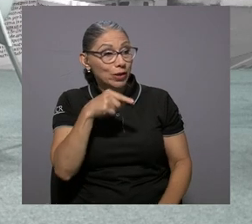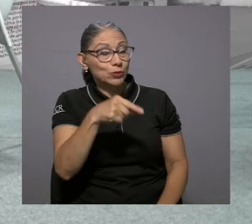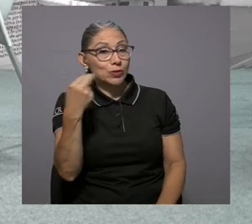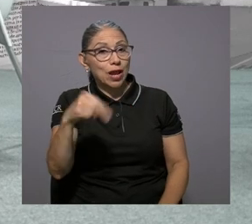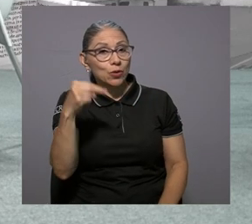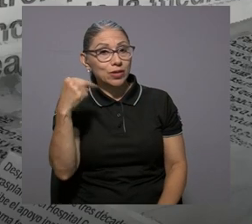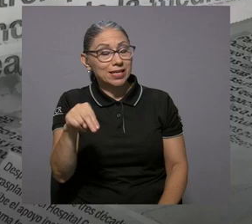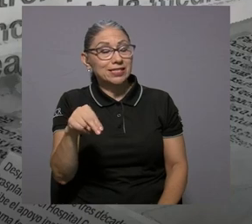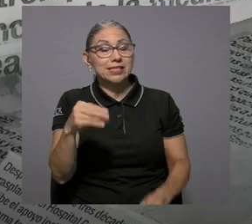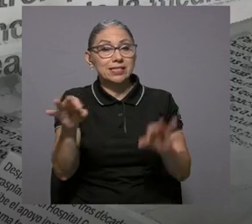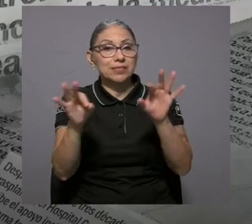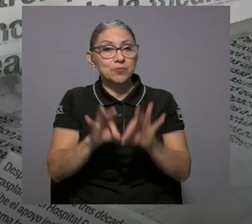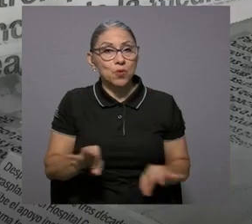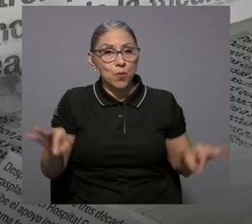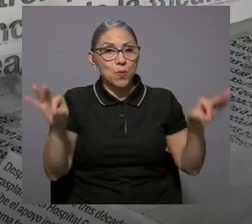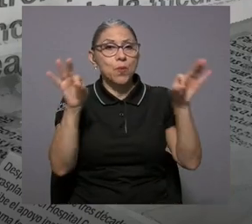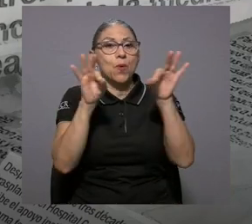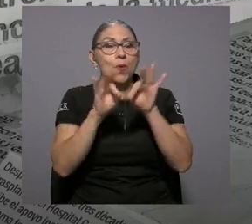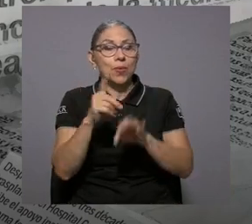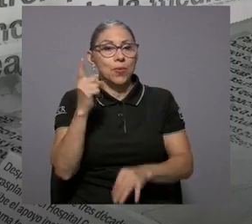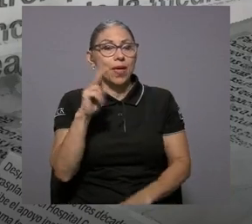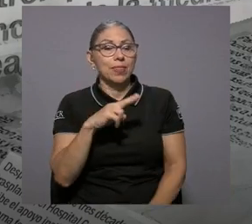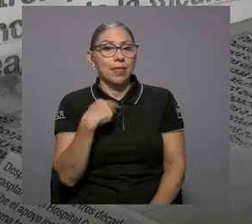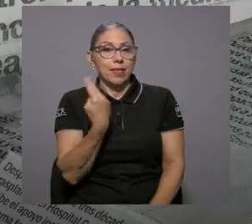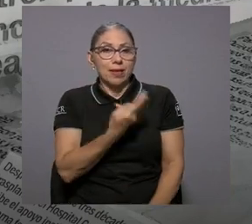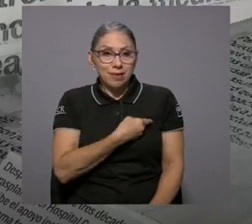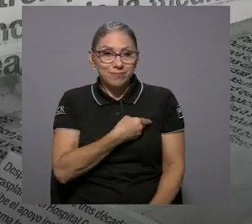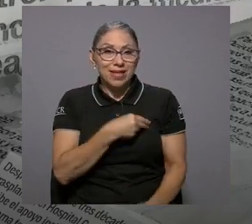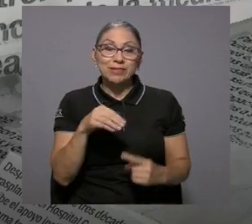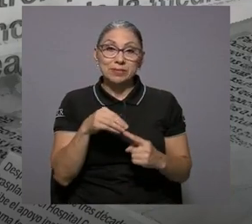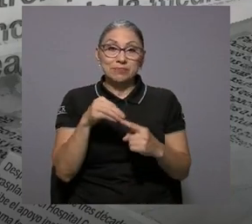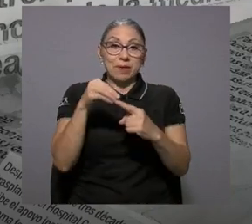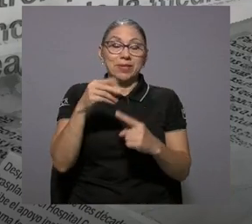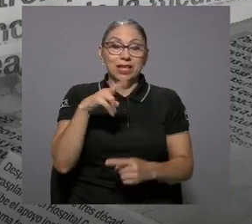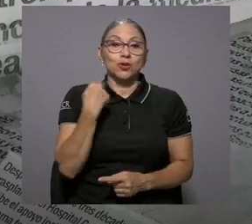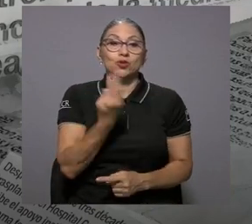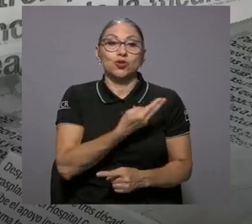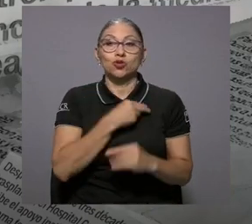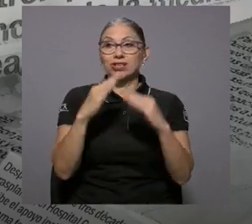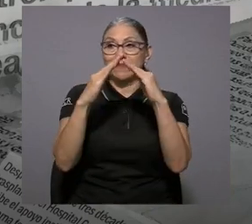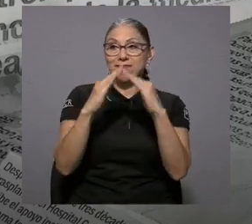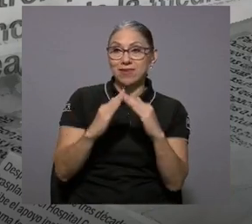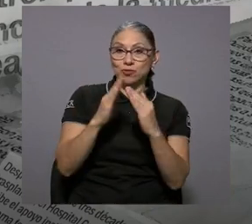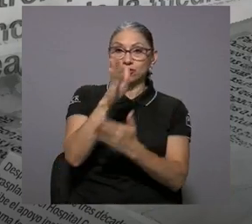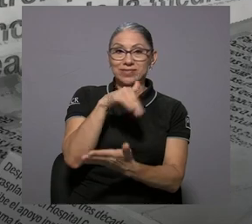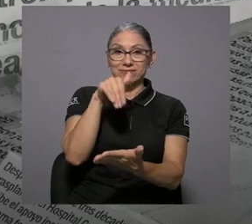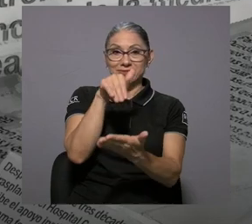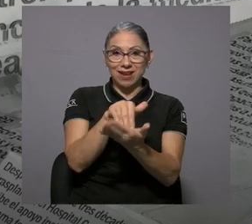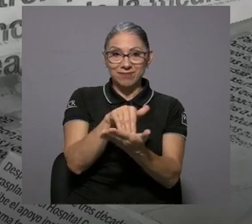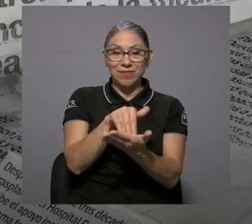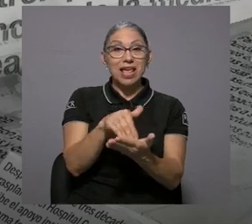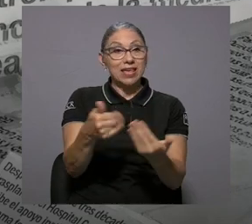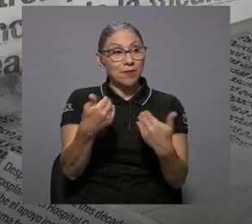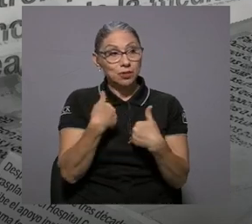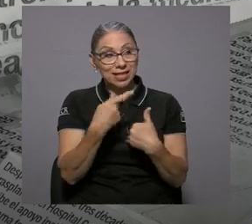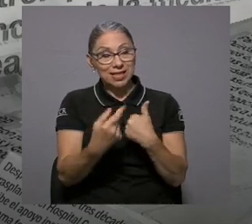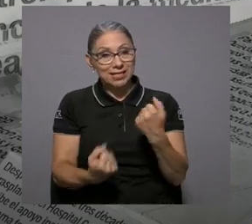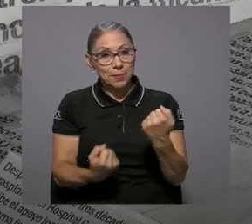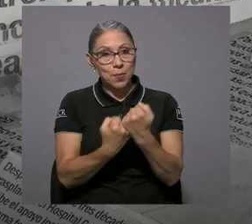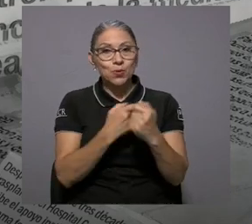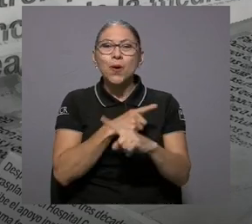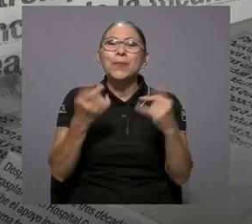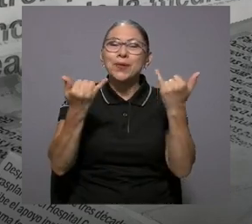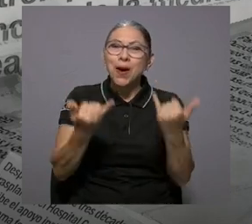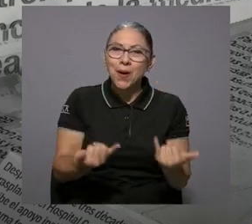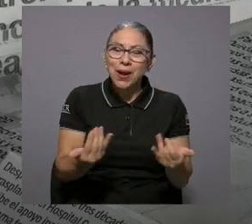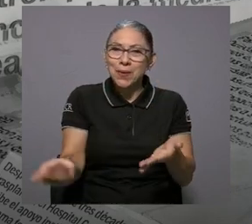muy importante para nosotros y sobre todo los que vivimos en las zonas urbanas, que se va a contar con ese apoyo. Pero vamos a